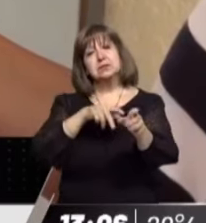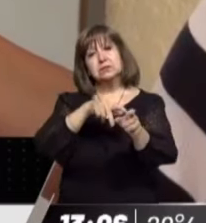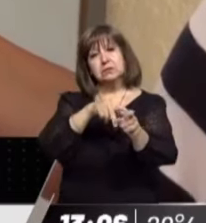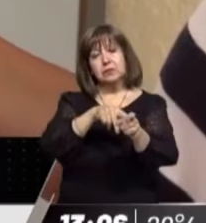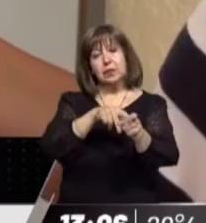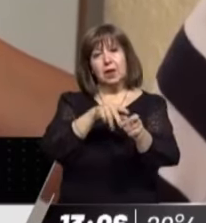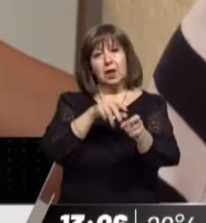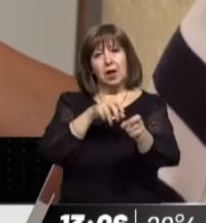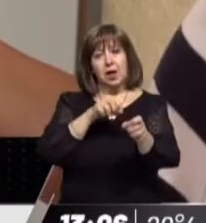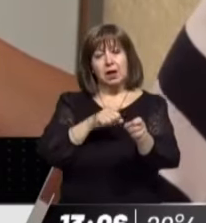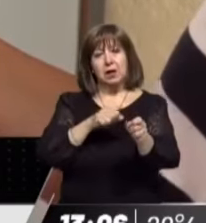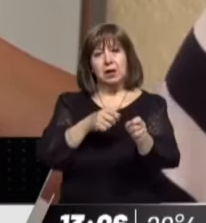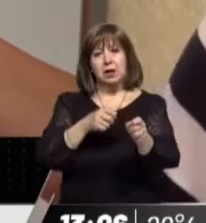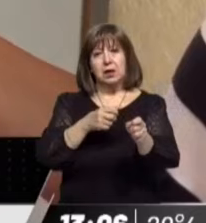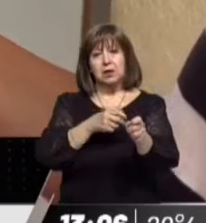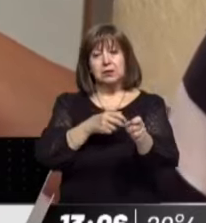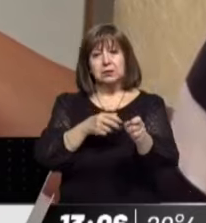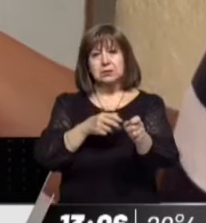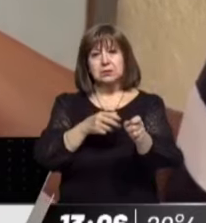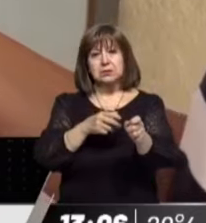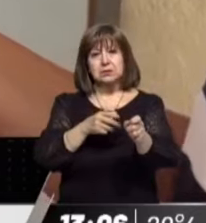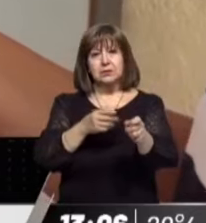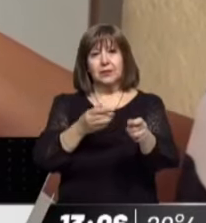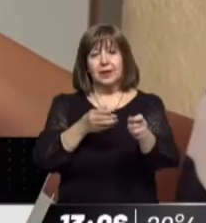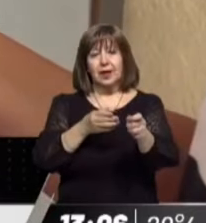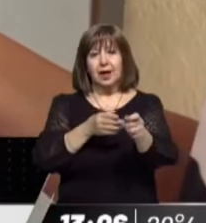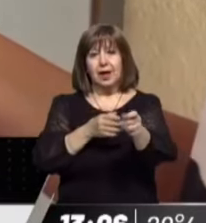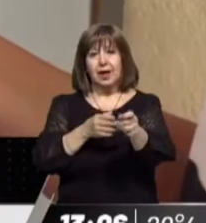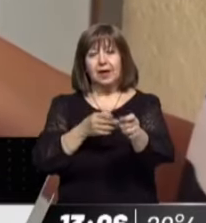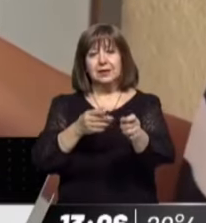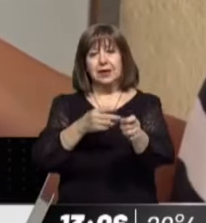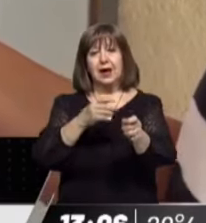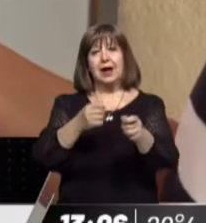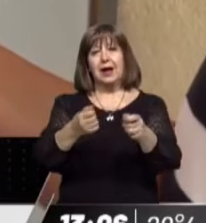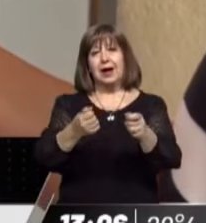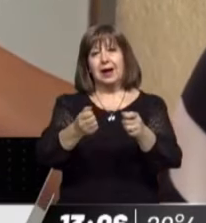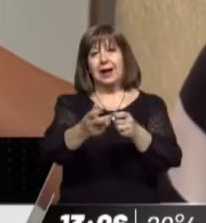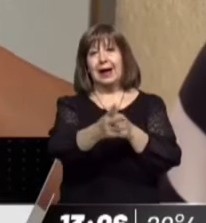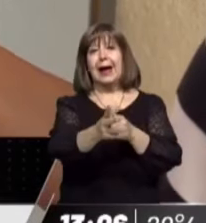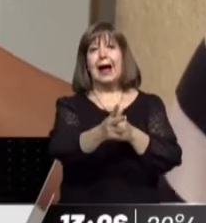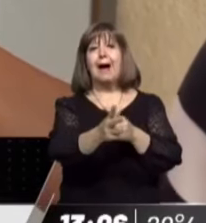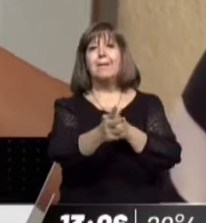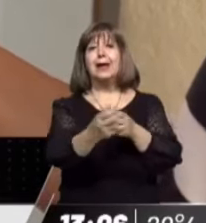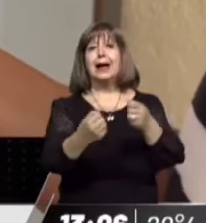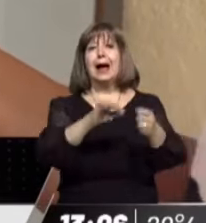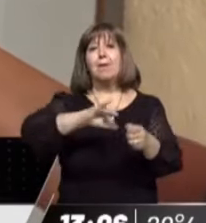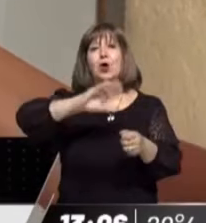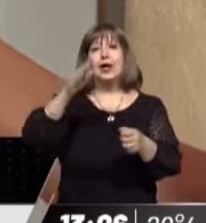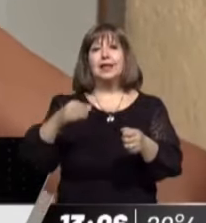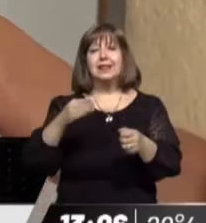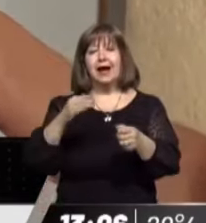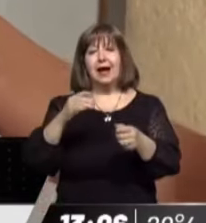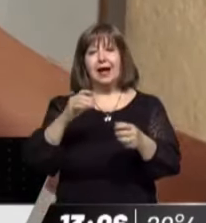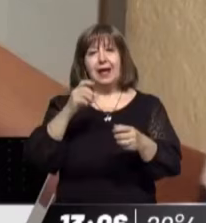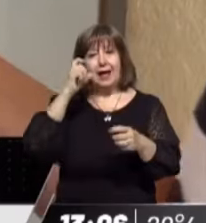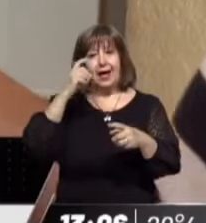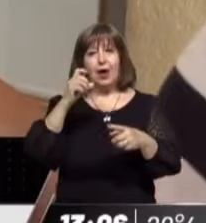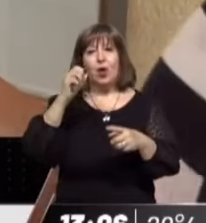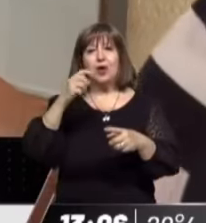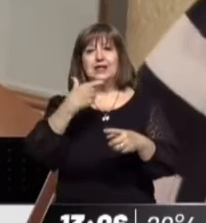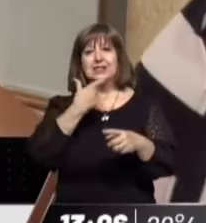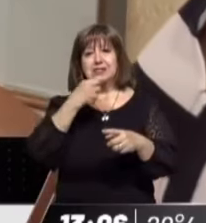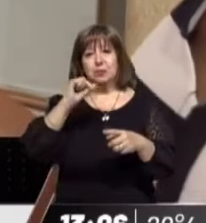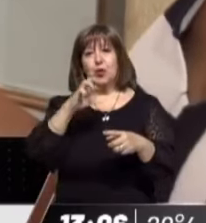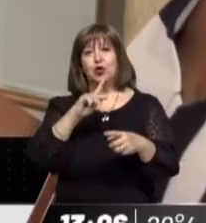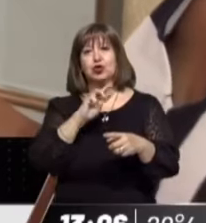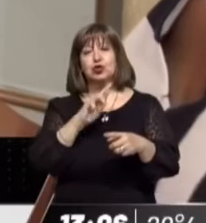agarran y se ponen adelante de la camioneta esta supuestamente una Ecosport roja donde